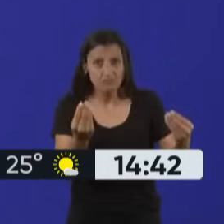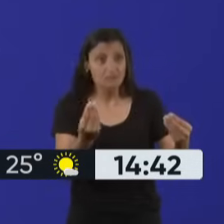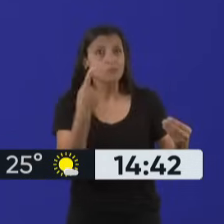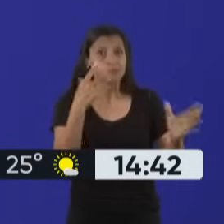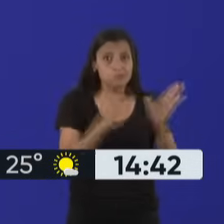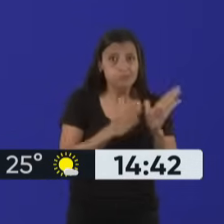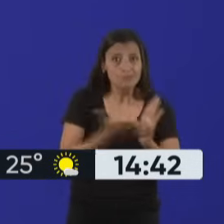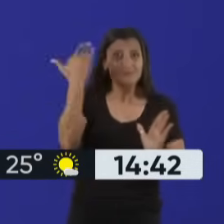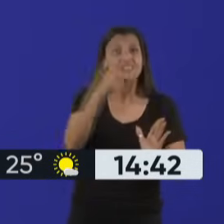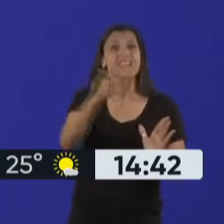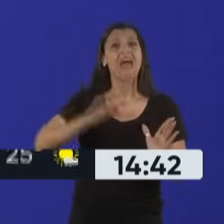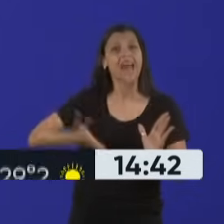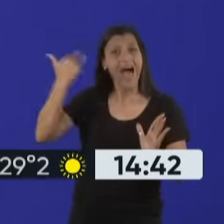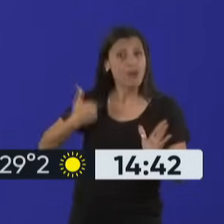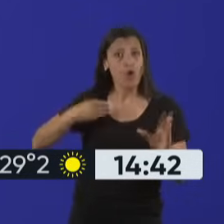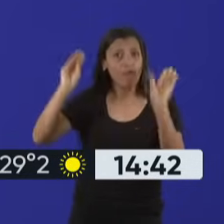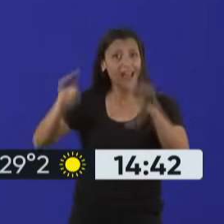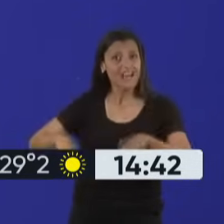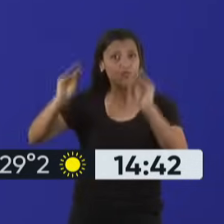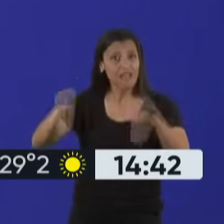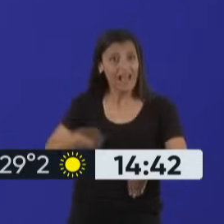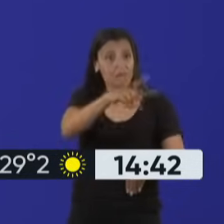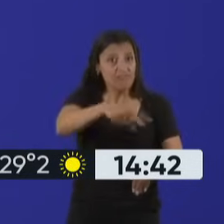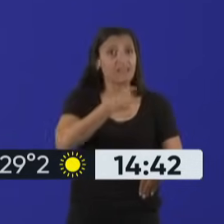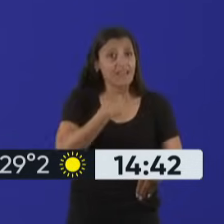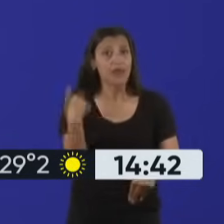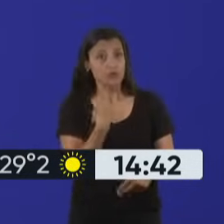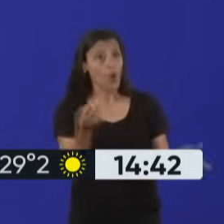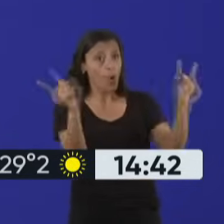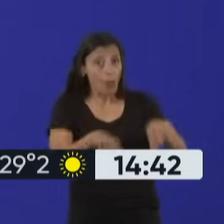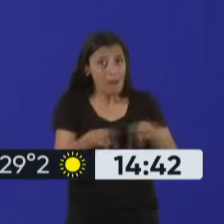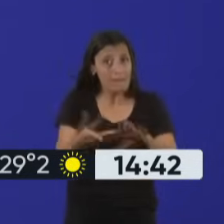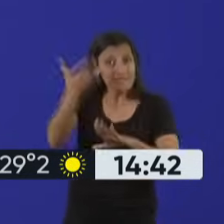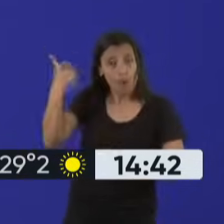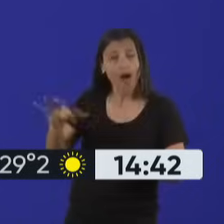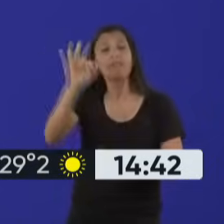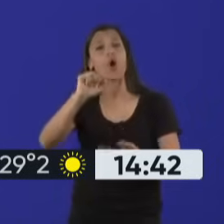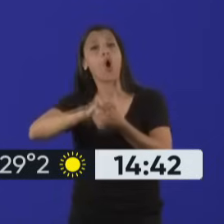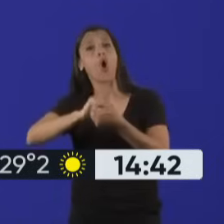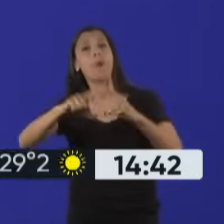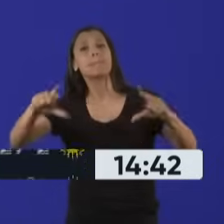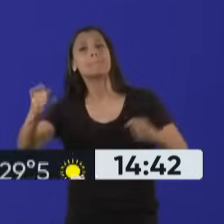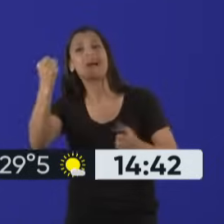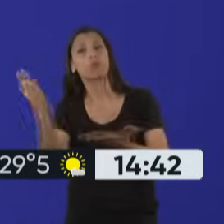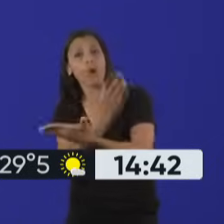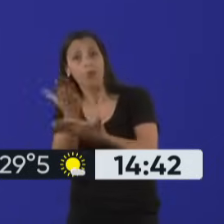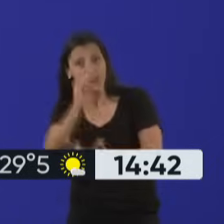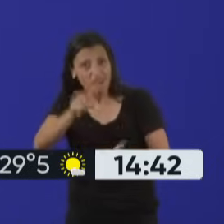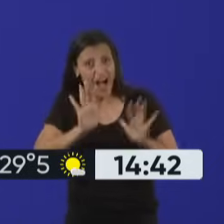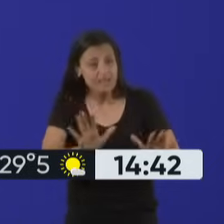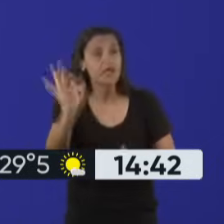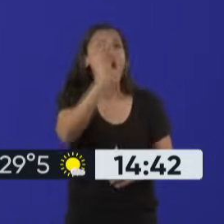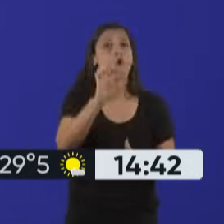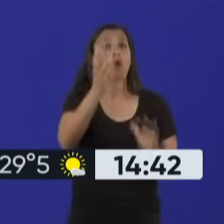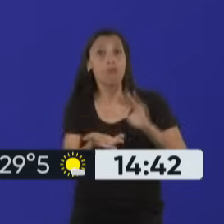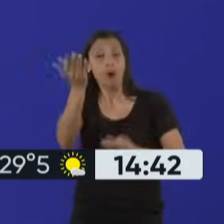durante 100 años. ¿Qué quieren? ¿Que volvamos al déficit fiscal, a la emisión monetaria, al descontrol cambiario monetario?